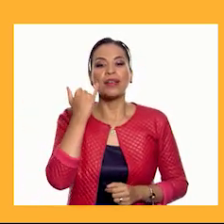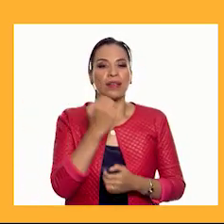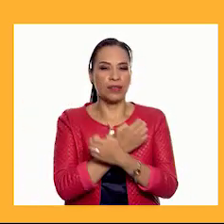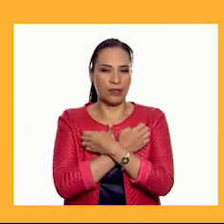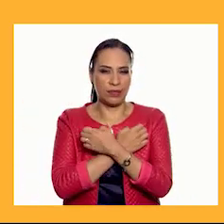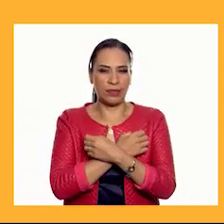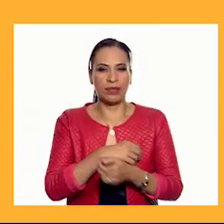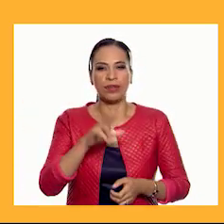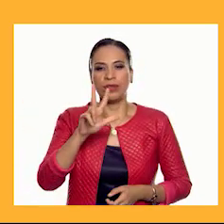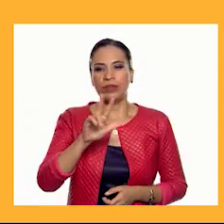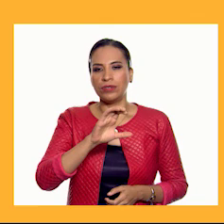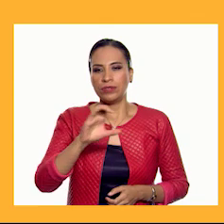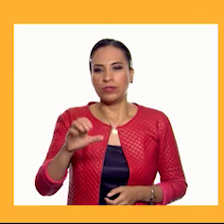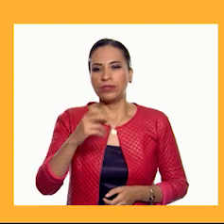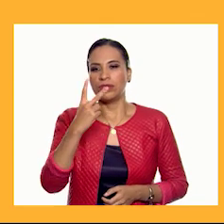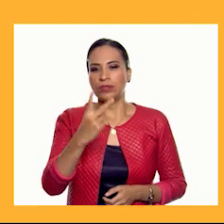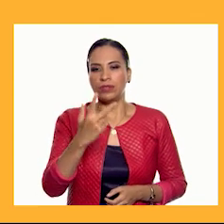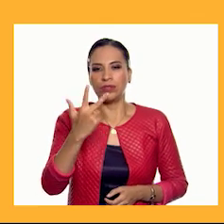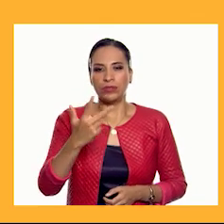Educatel,